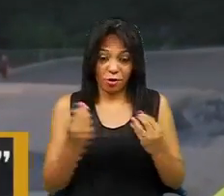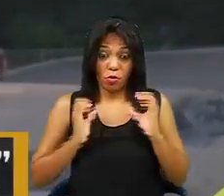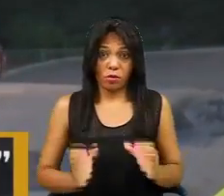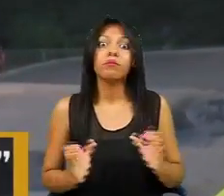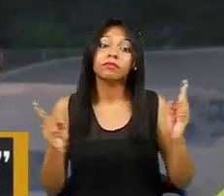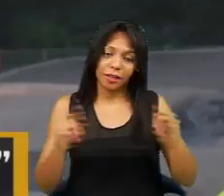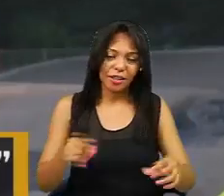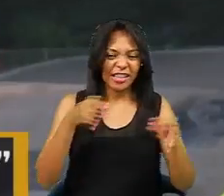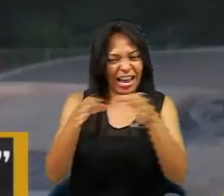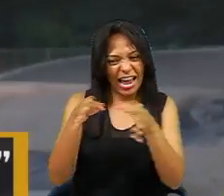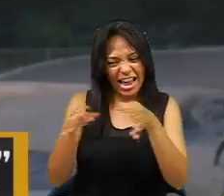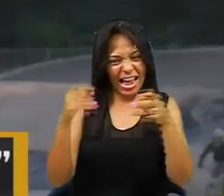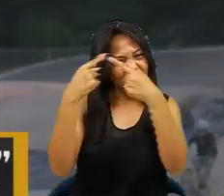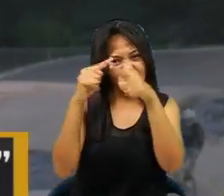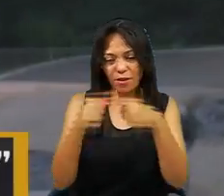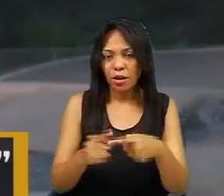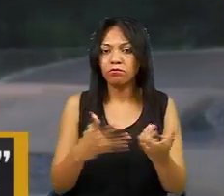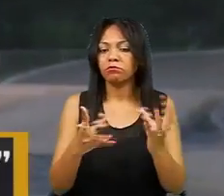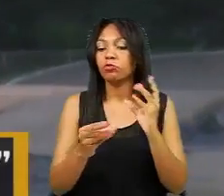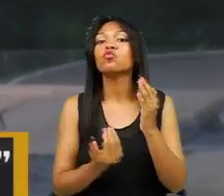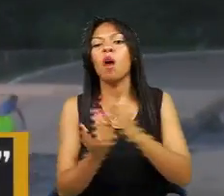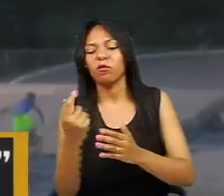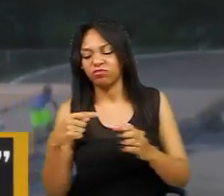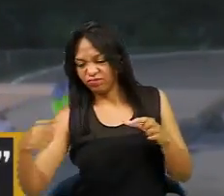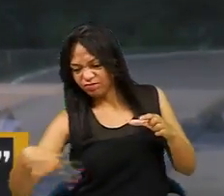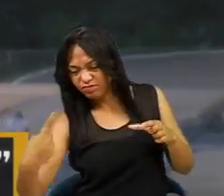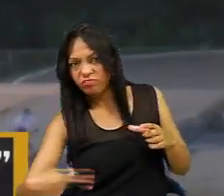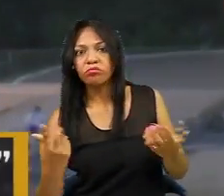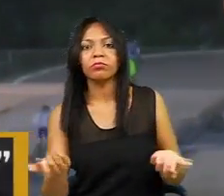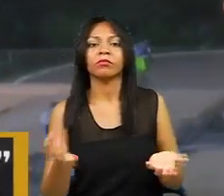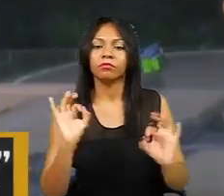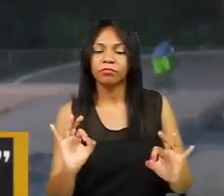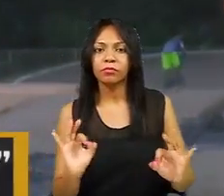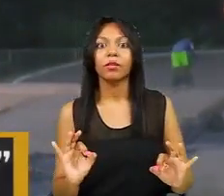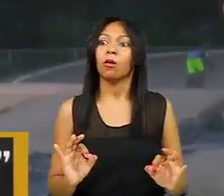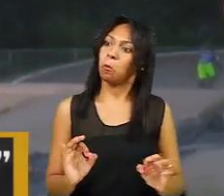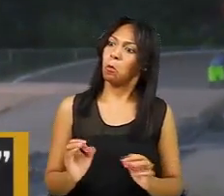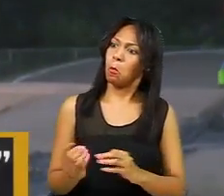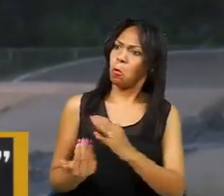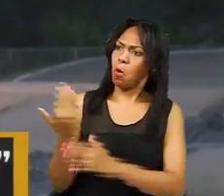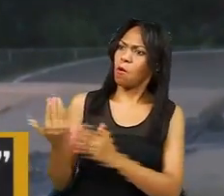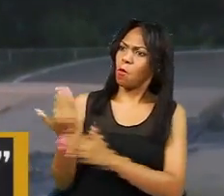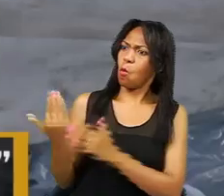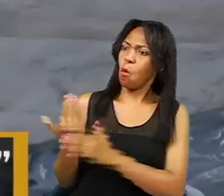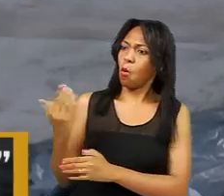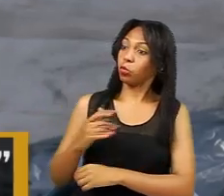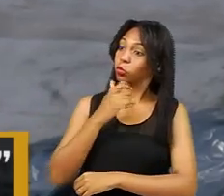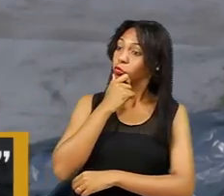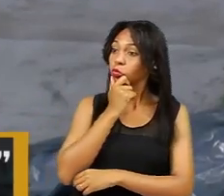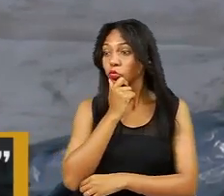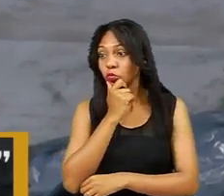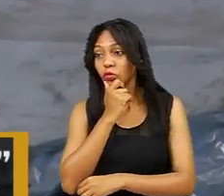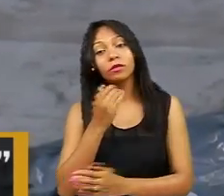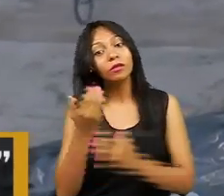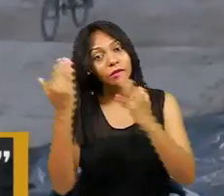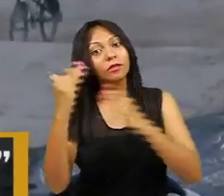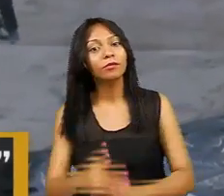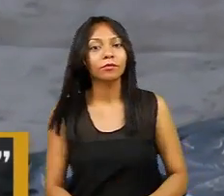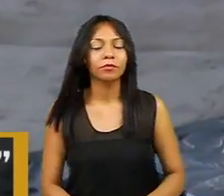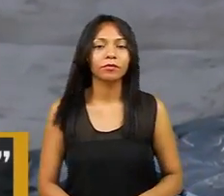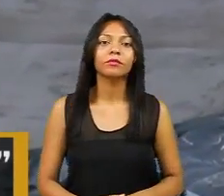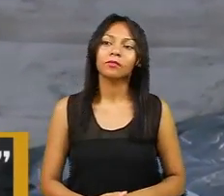los nuevos platos, las llantas, todo esto que viene siendo tendencia y que vamos a ver en los Juegos Olímpicos. Salazar hace referencia al